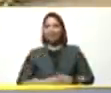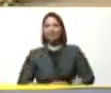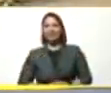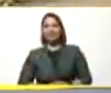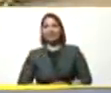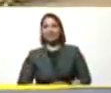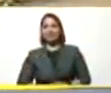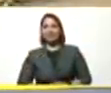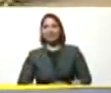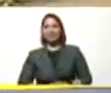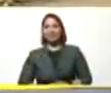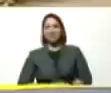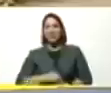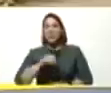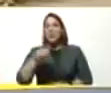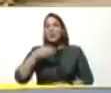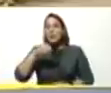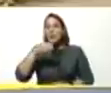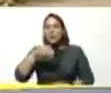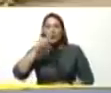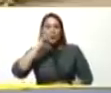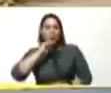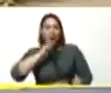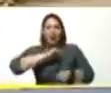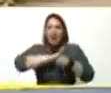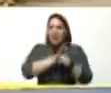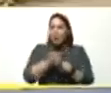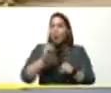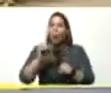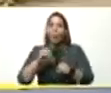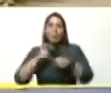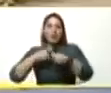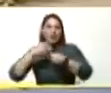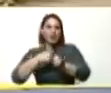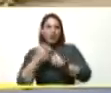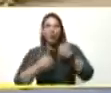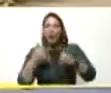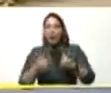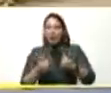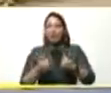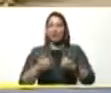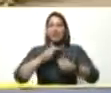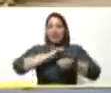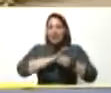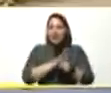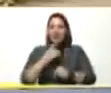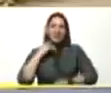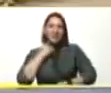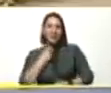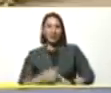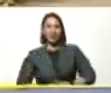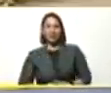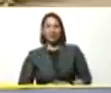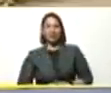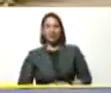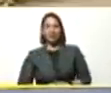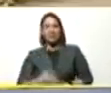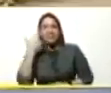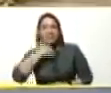¿Guarapito de parchita o guarapito de limón? ¿Cuál le gusta más? De limón, con hielo o sin